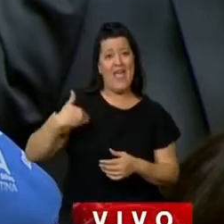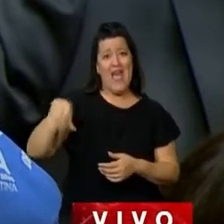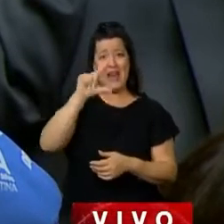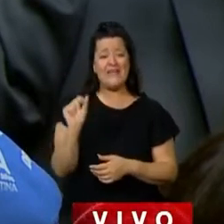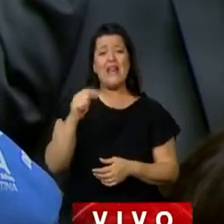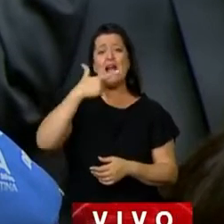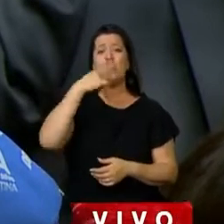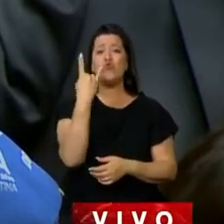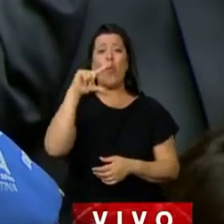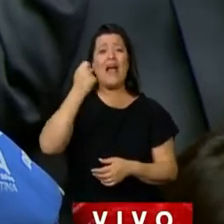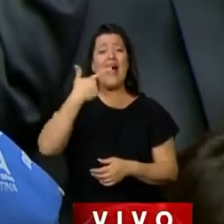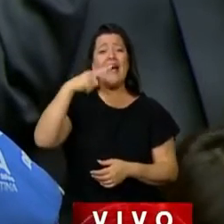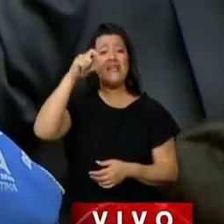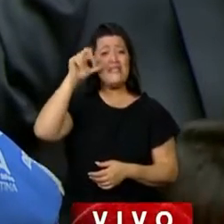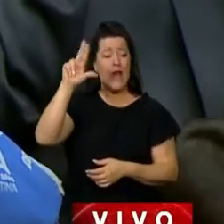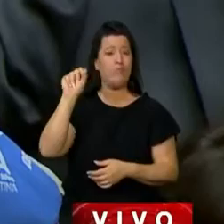Nélida Zucácer, sorda ella,